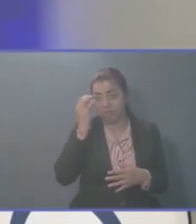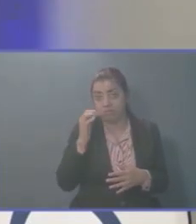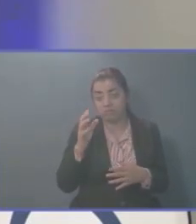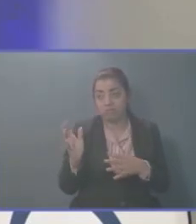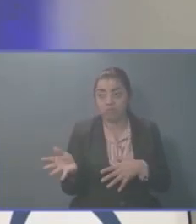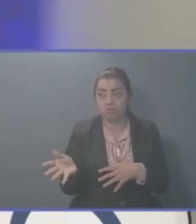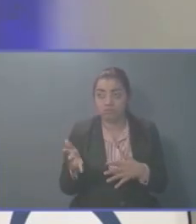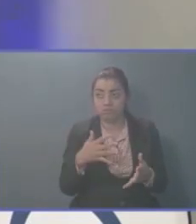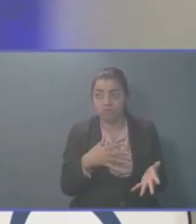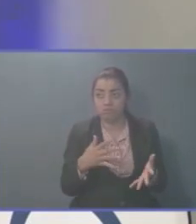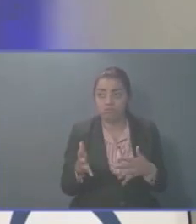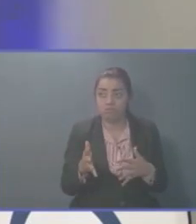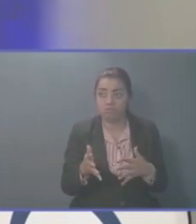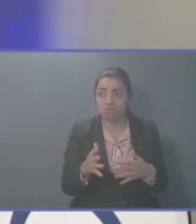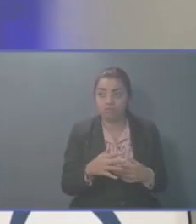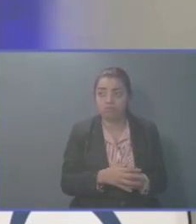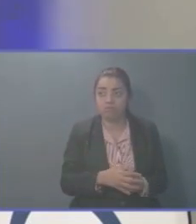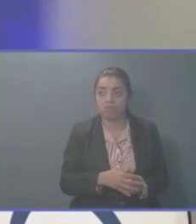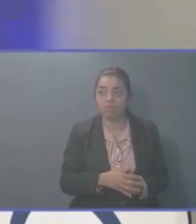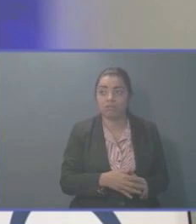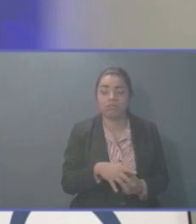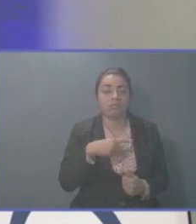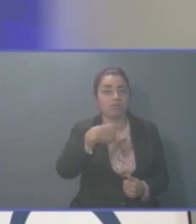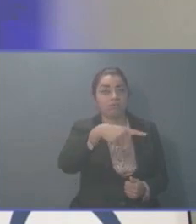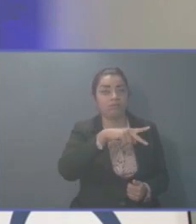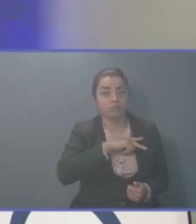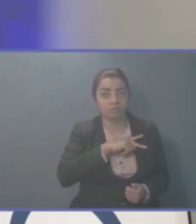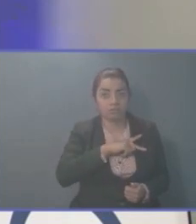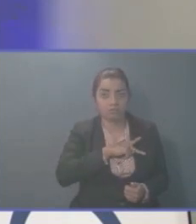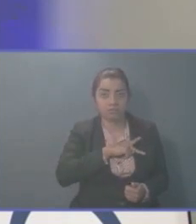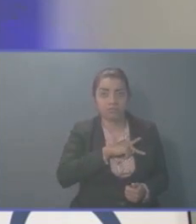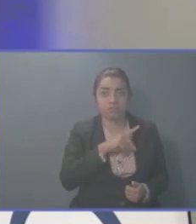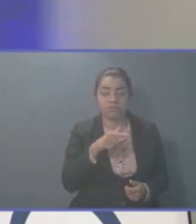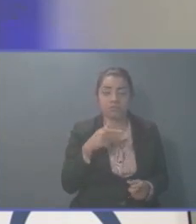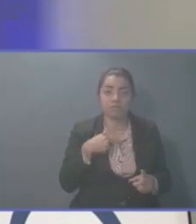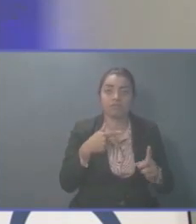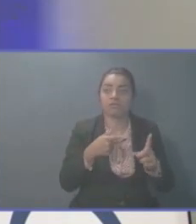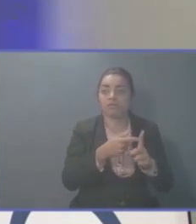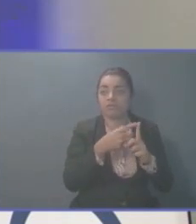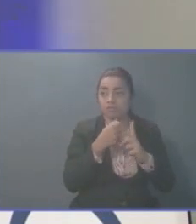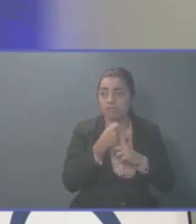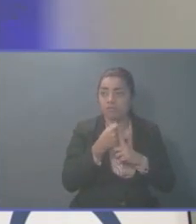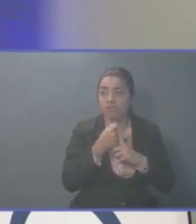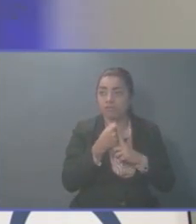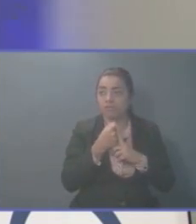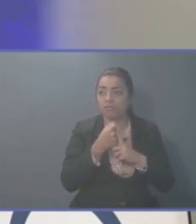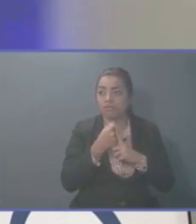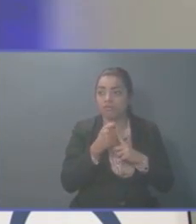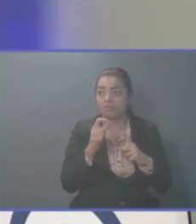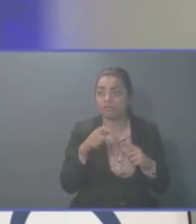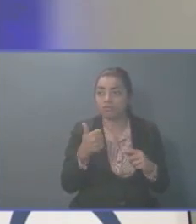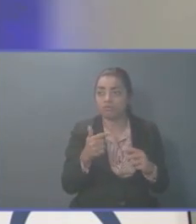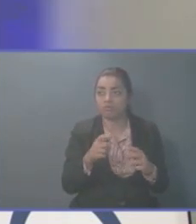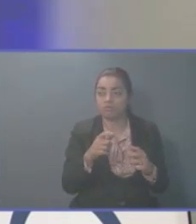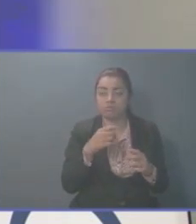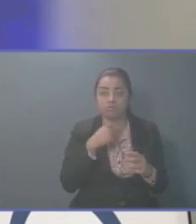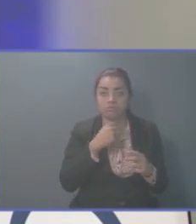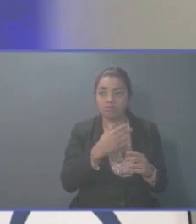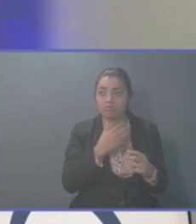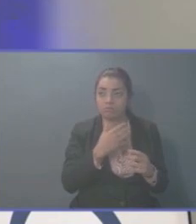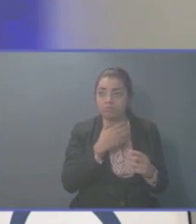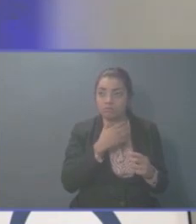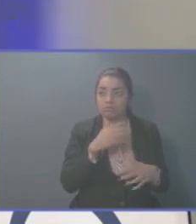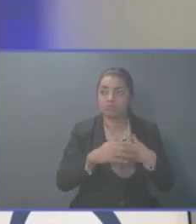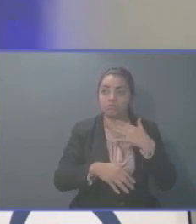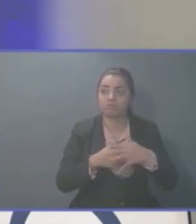eso lo digo a título personal, que el objetivo era otro, el objetivo era algo más complejo, y creo